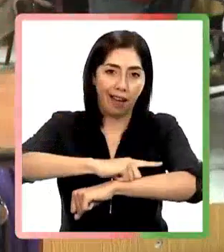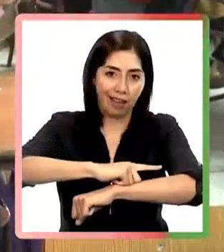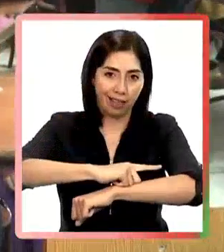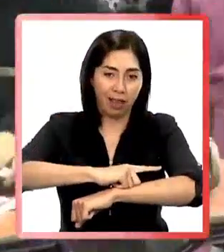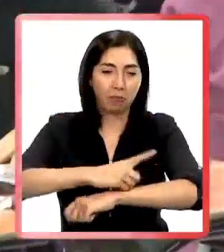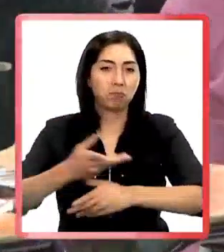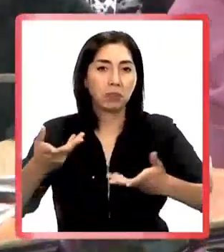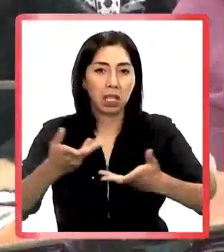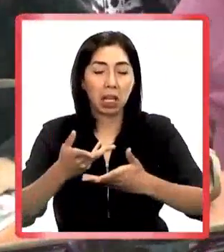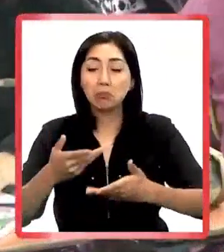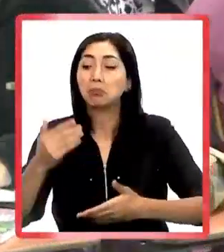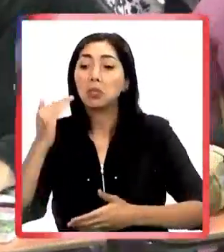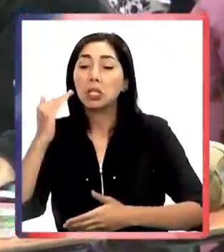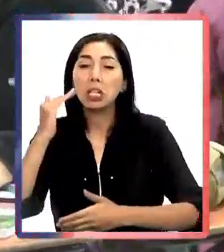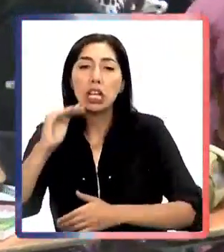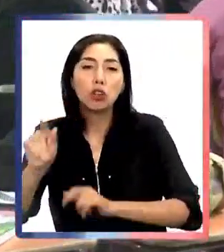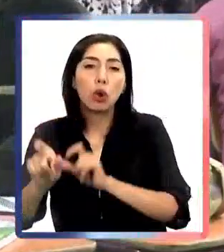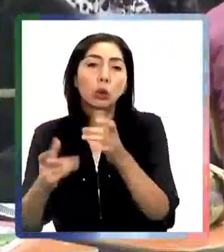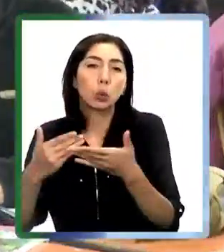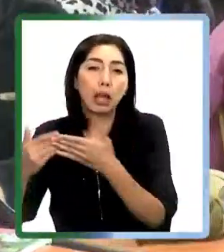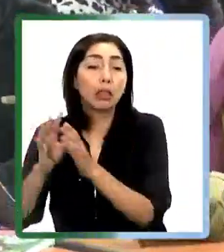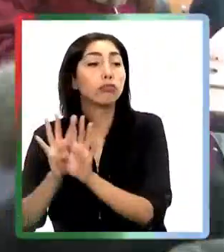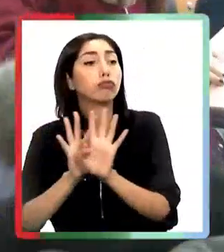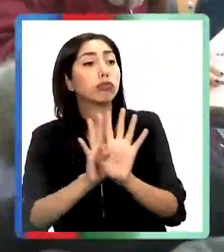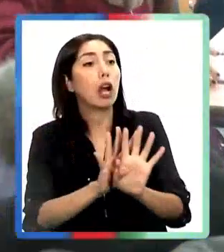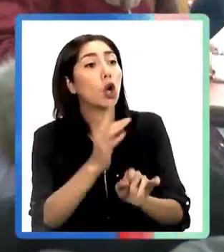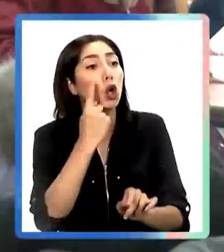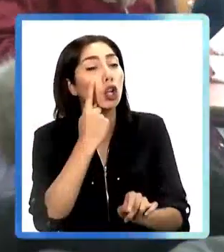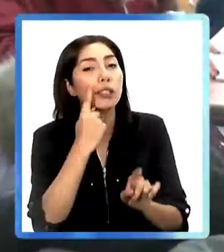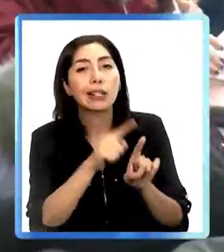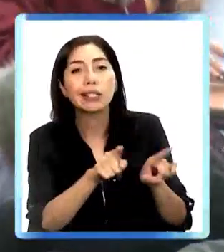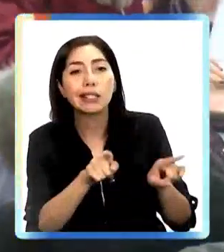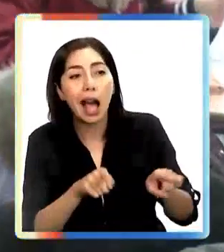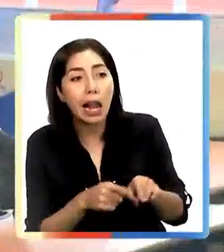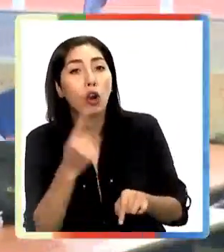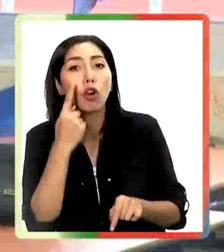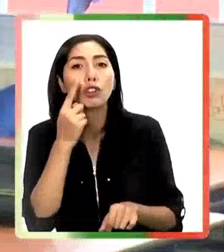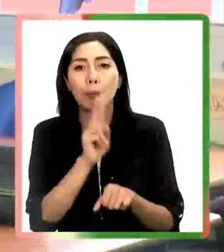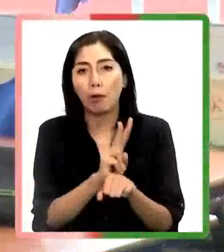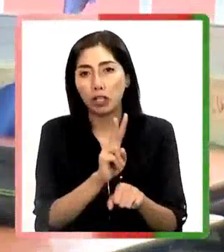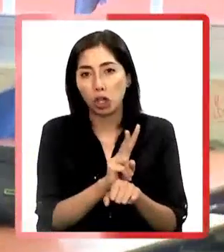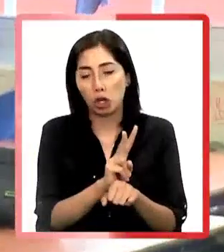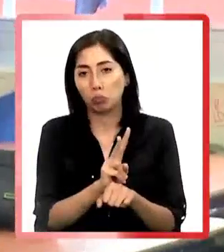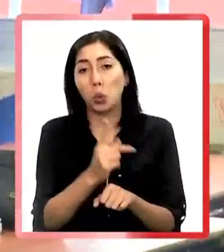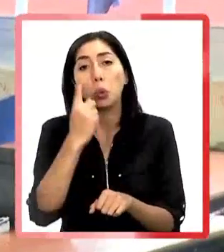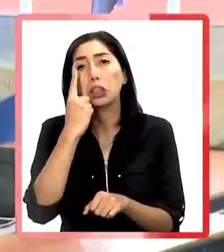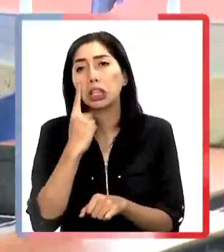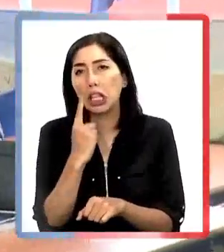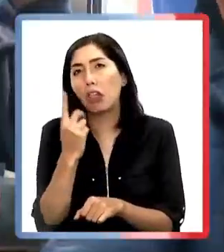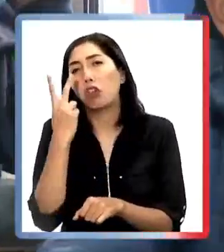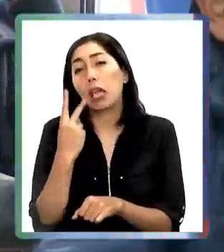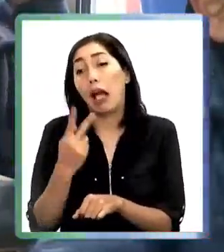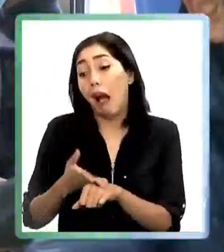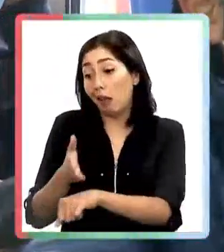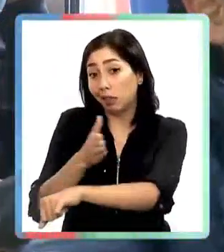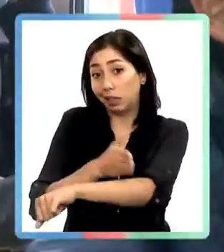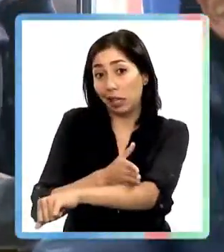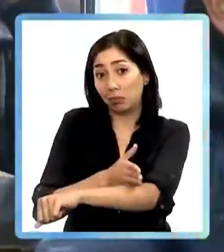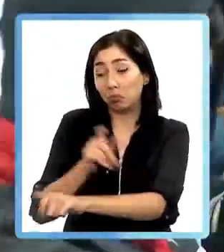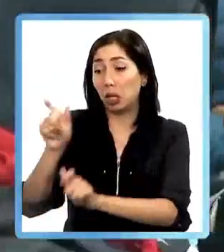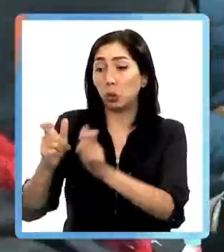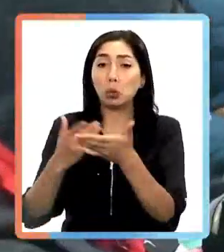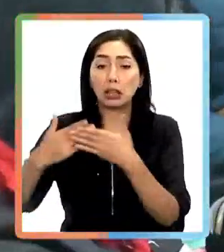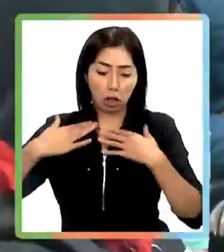una jornada de reconocimiento de salas y reconocimiento de los profesores. Entonces, un día o un par de